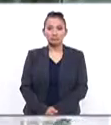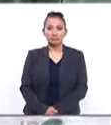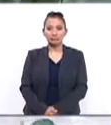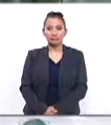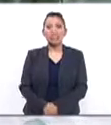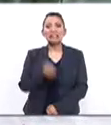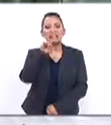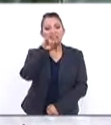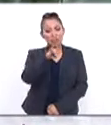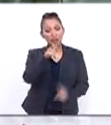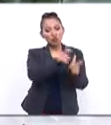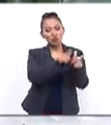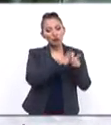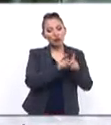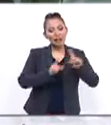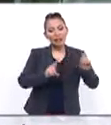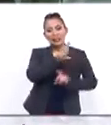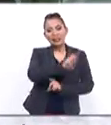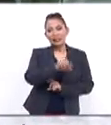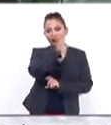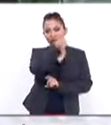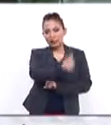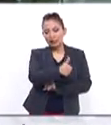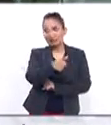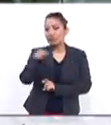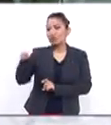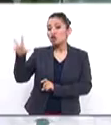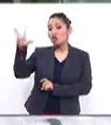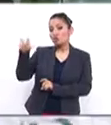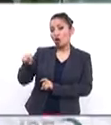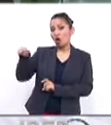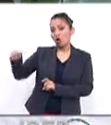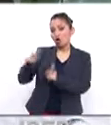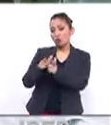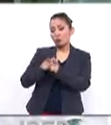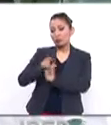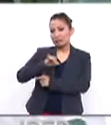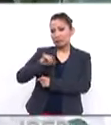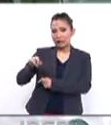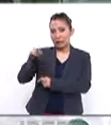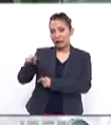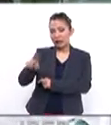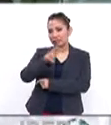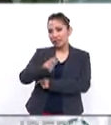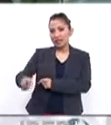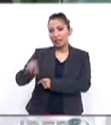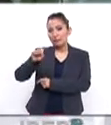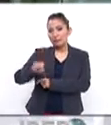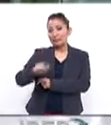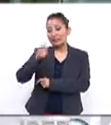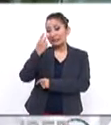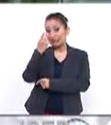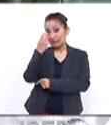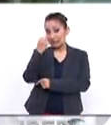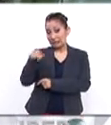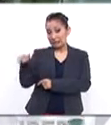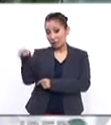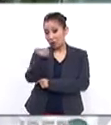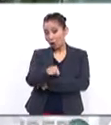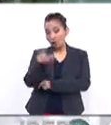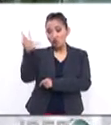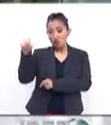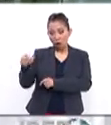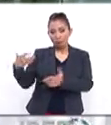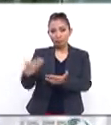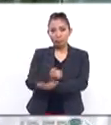Los sí de la derecha, 306. Los no de la izquierda, 325. El